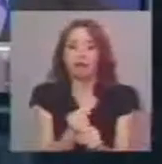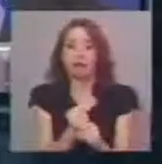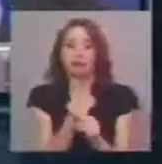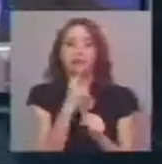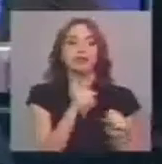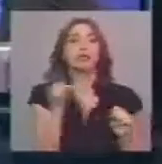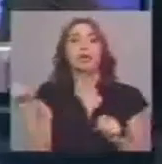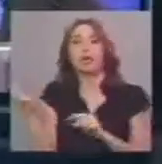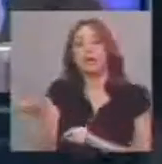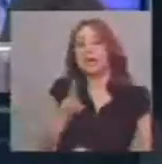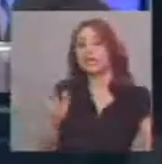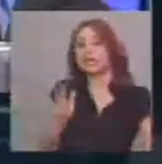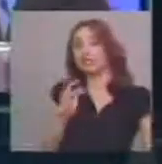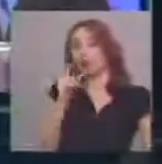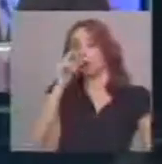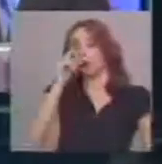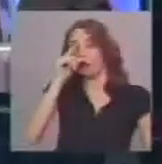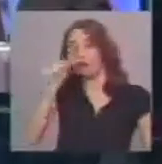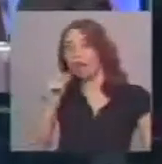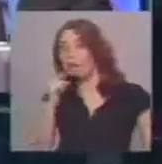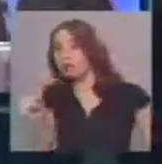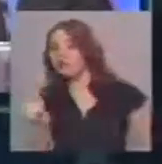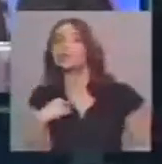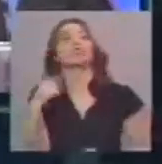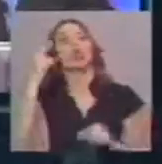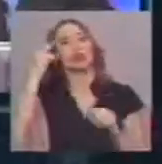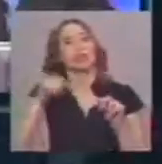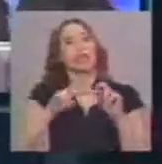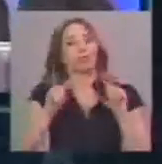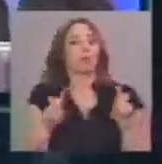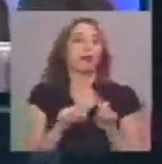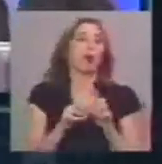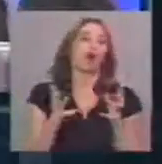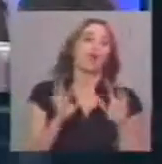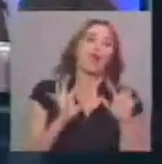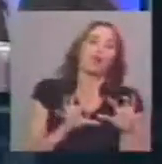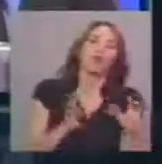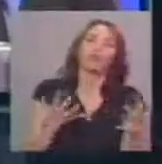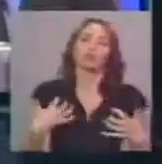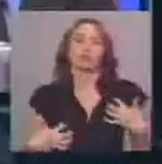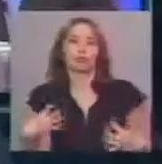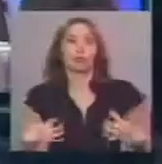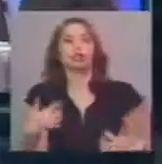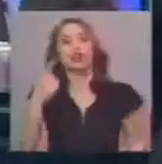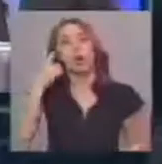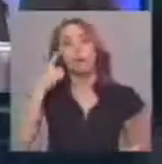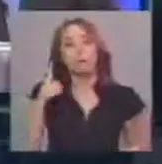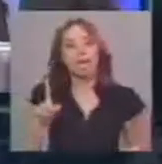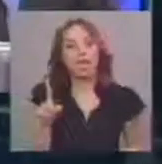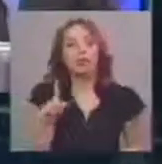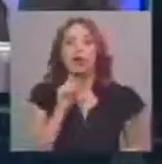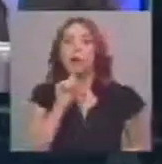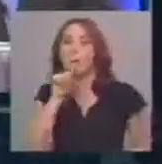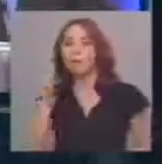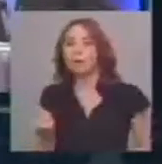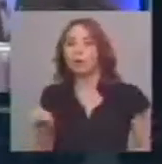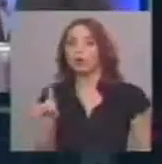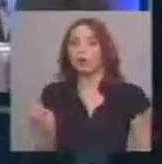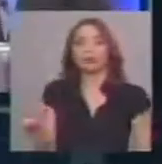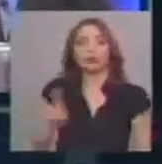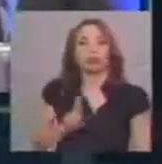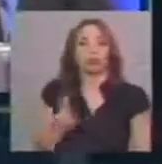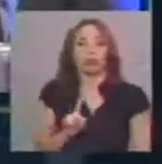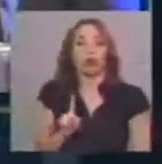delincuencia. Mira, en definitiva, yo sé que este es un tema odioso y molestoso, pero la pregunta no está